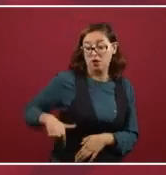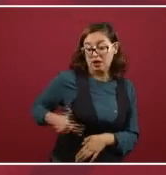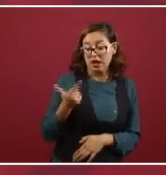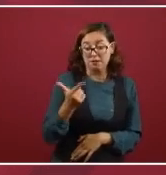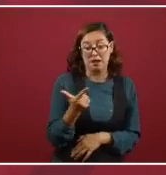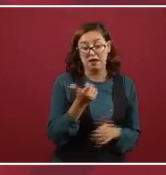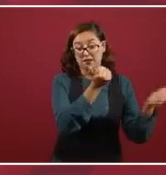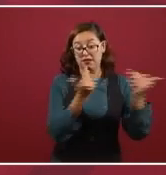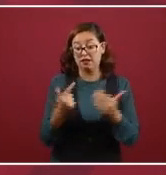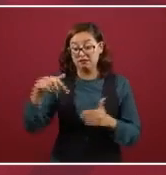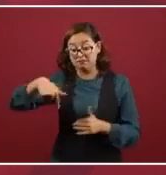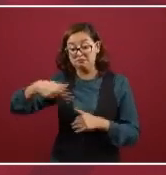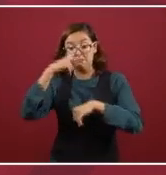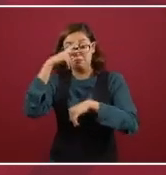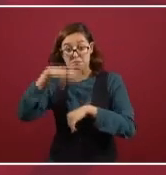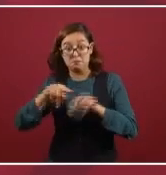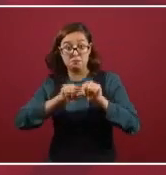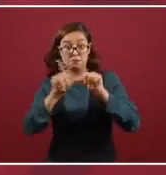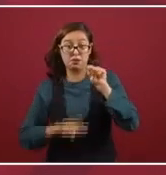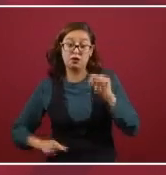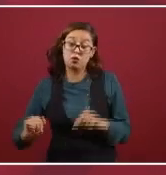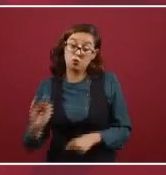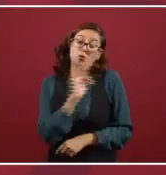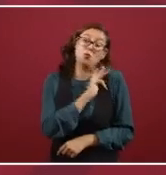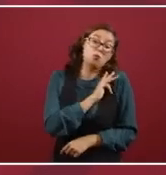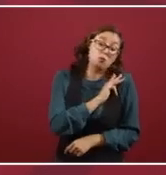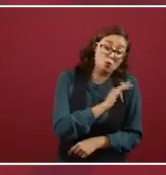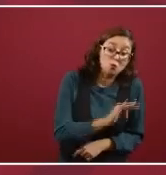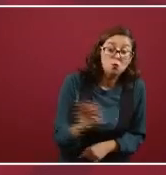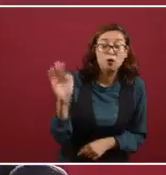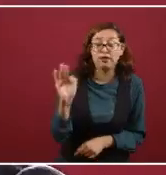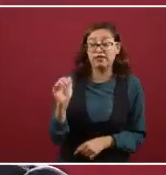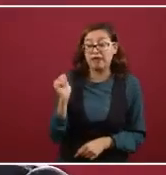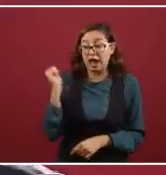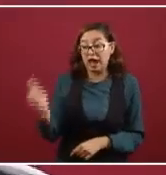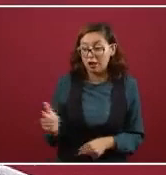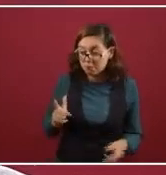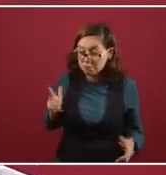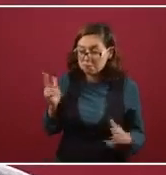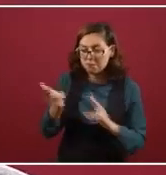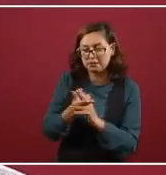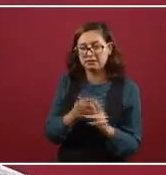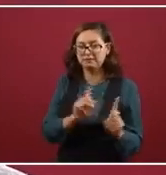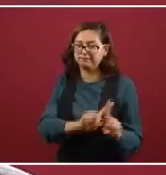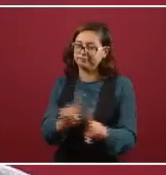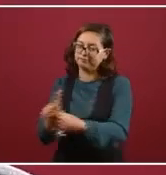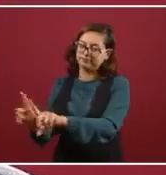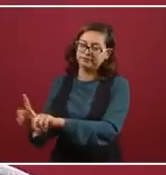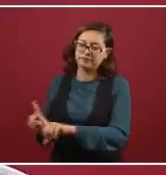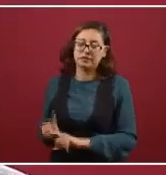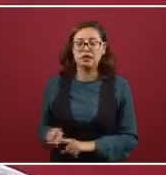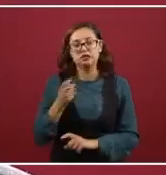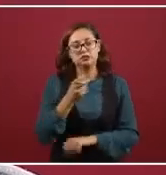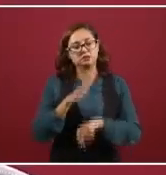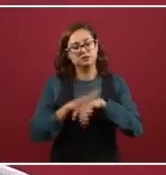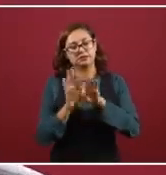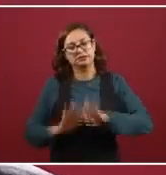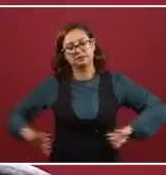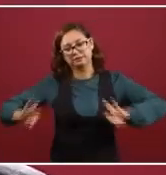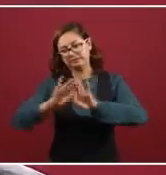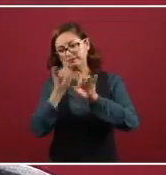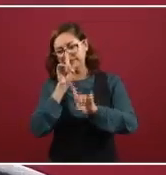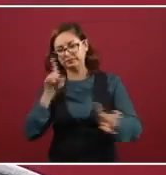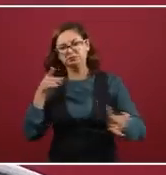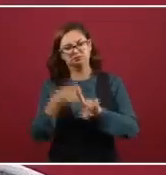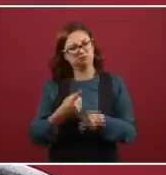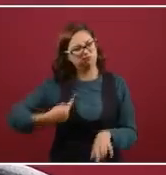autora o participar en un homicidio o más. Por eso es prioritario. Y vamos a seguir